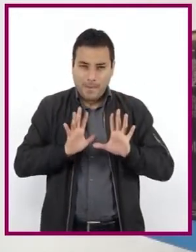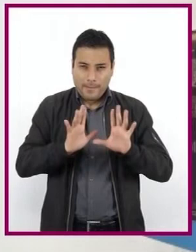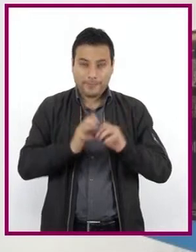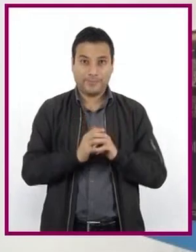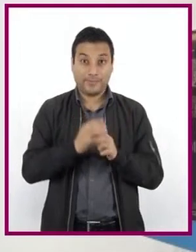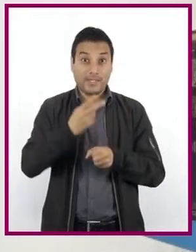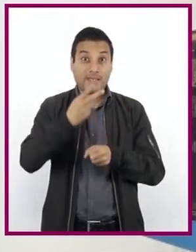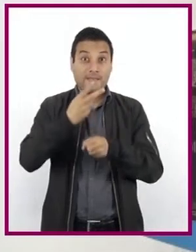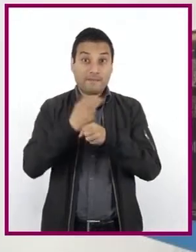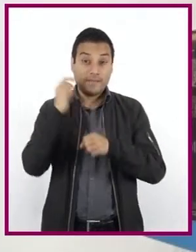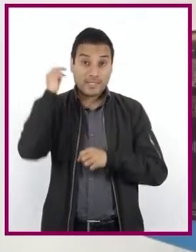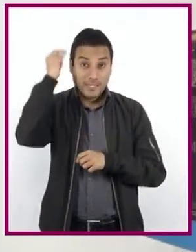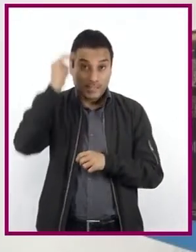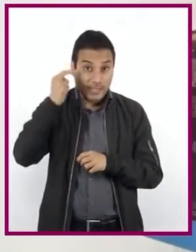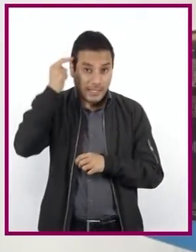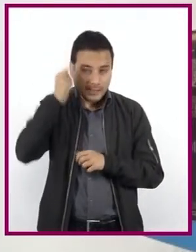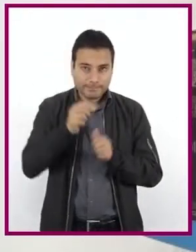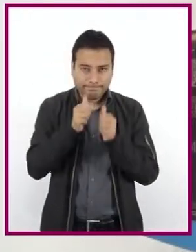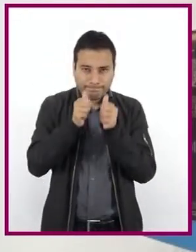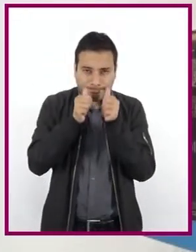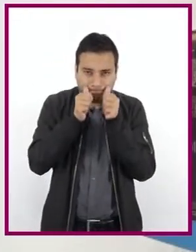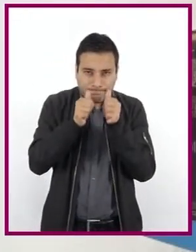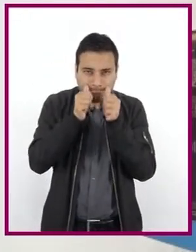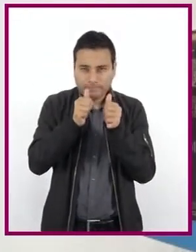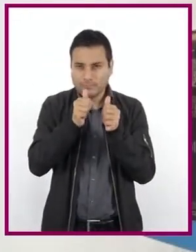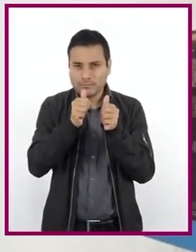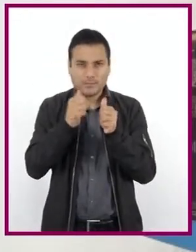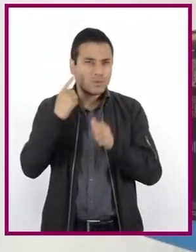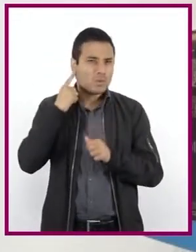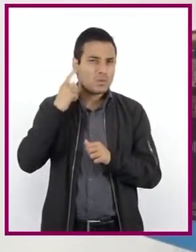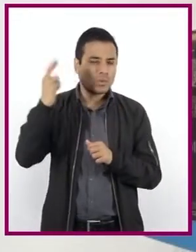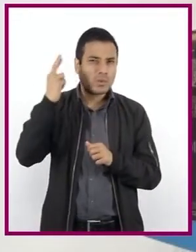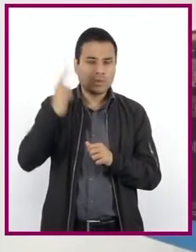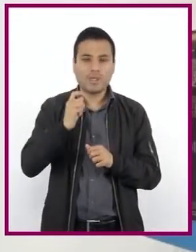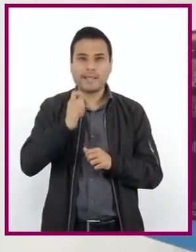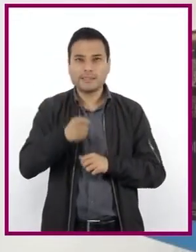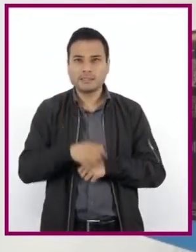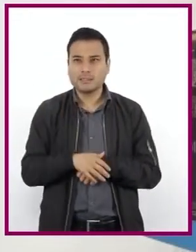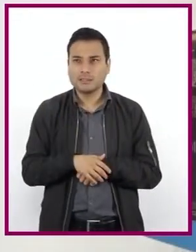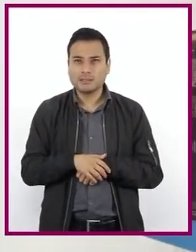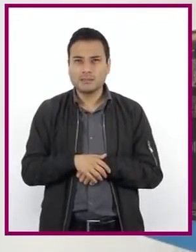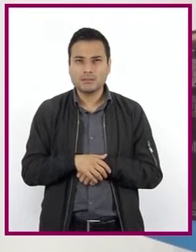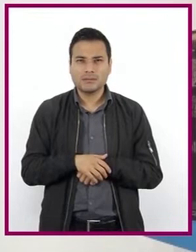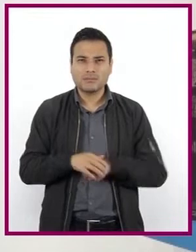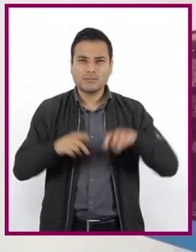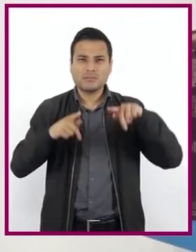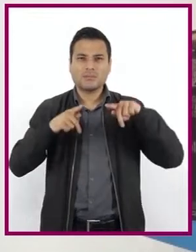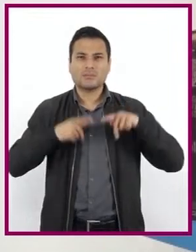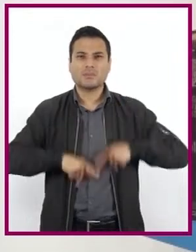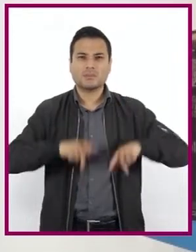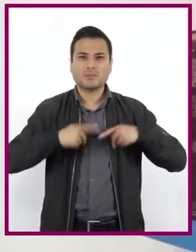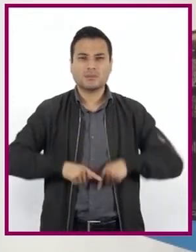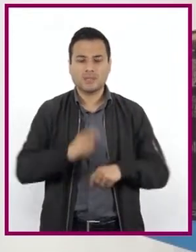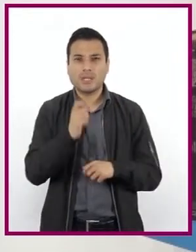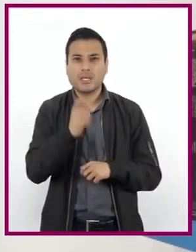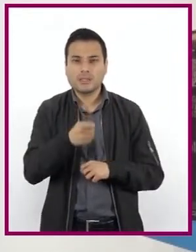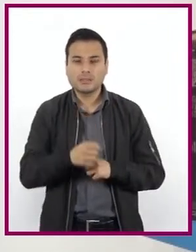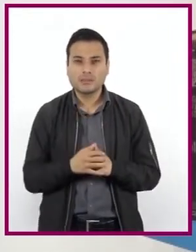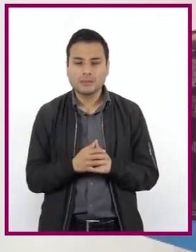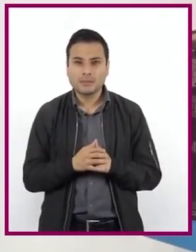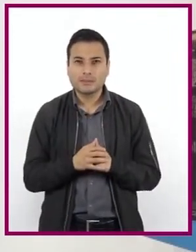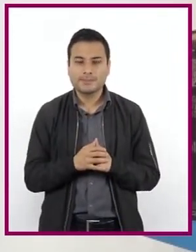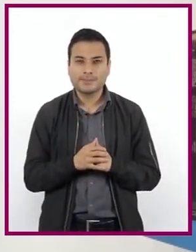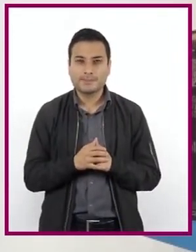virrey aquel extraordinario ruido, preguntó: ¿qué sería aquella gente? Y habiéndole dado